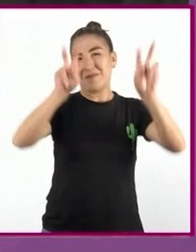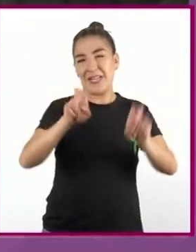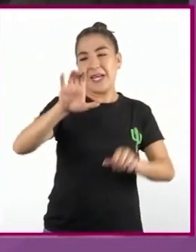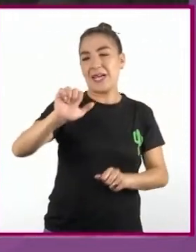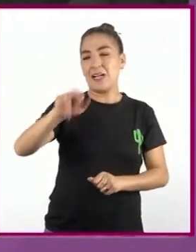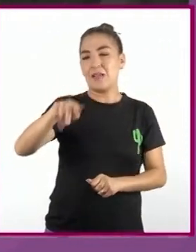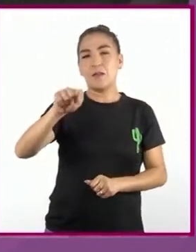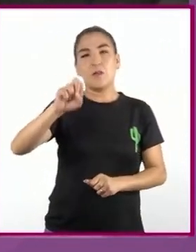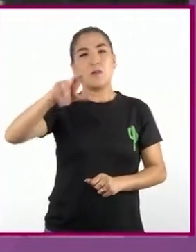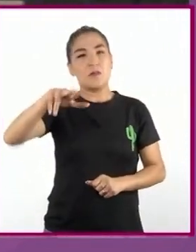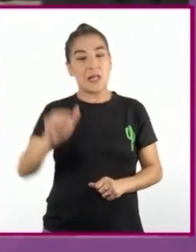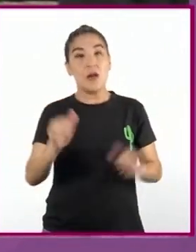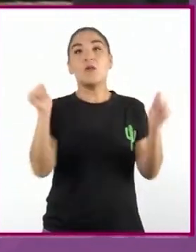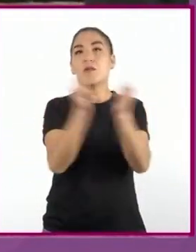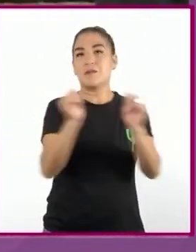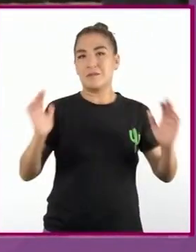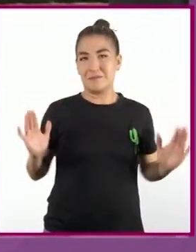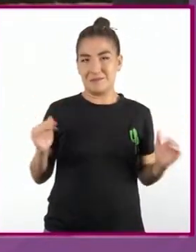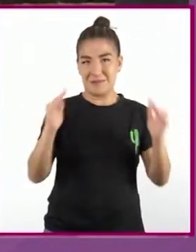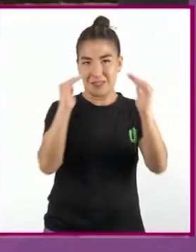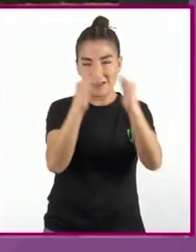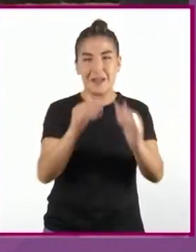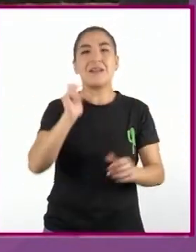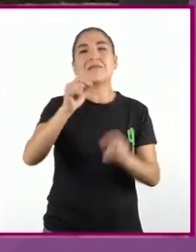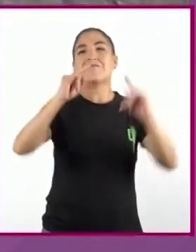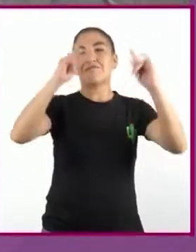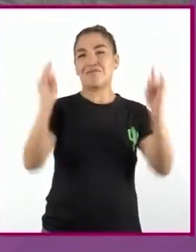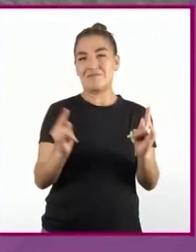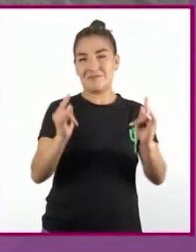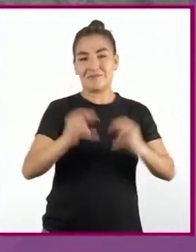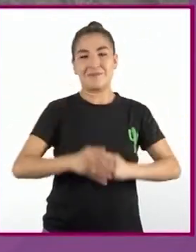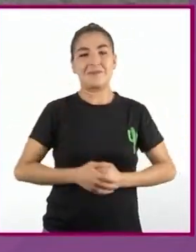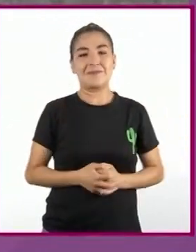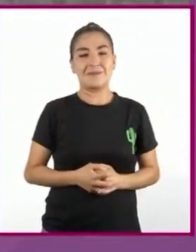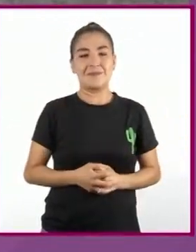compuestos por pirámide, plaza con altar y cancha.